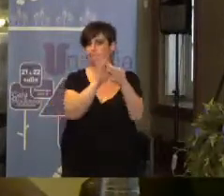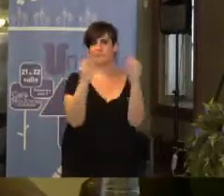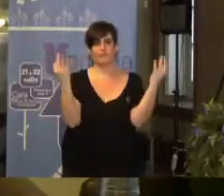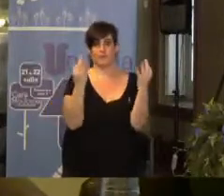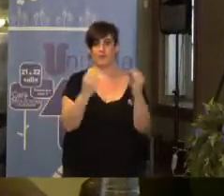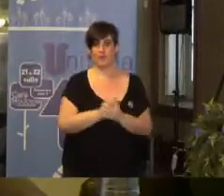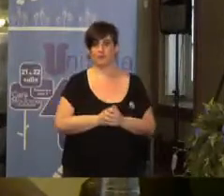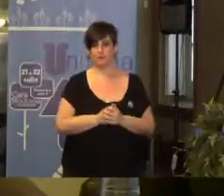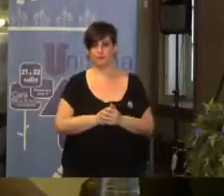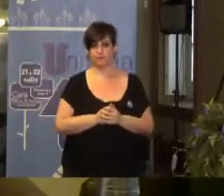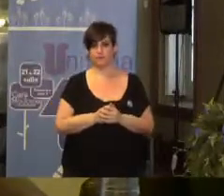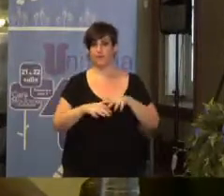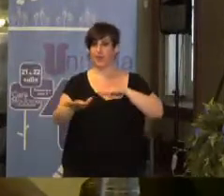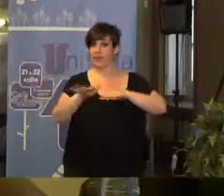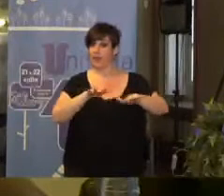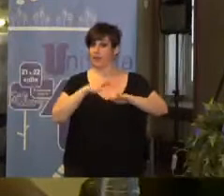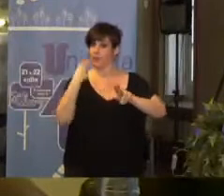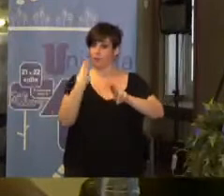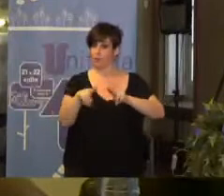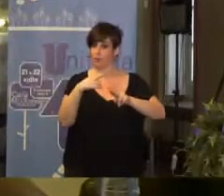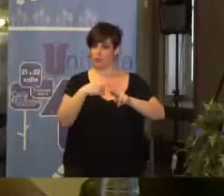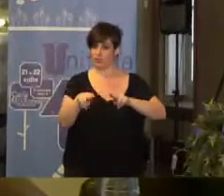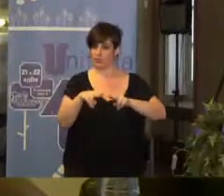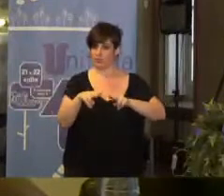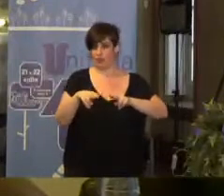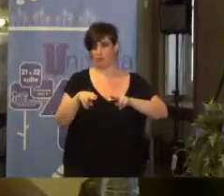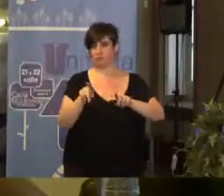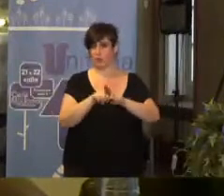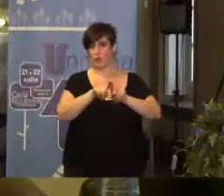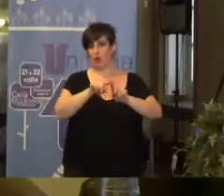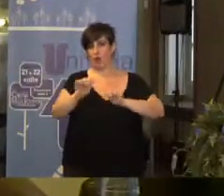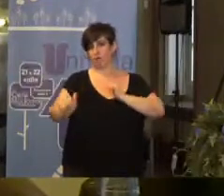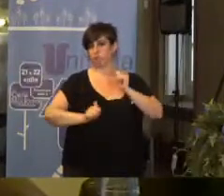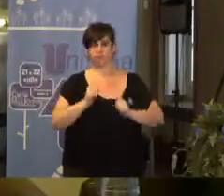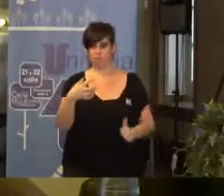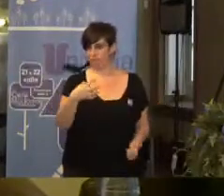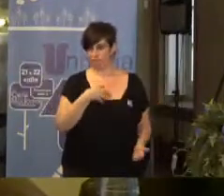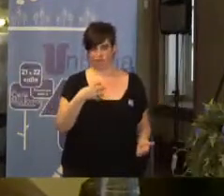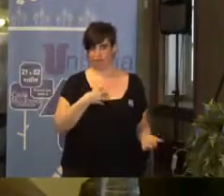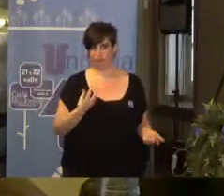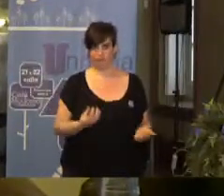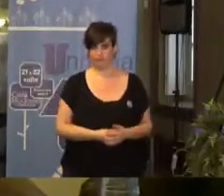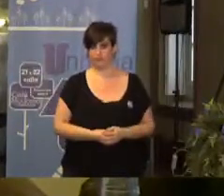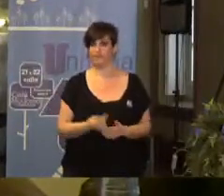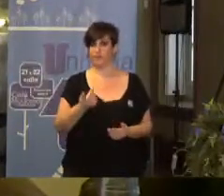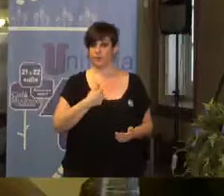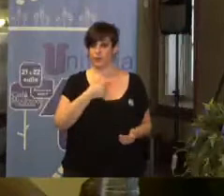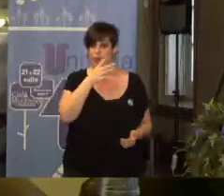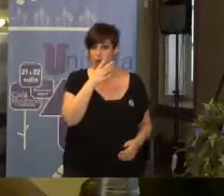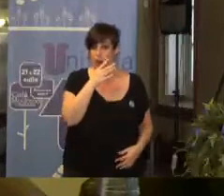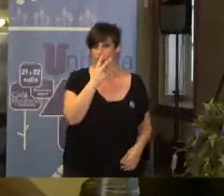política que non pode ser de calquera xeito. E entón eu apunto 2 ou